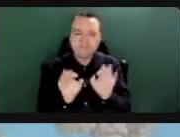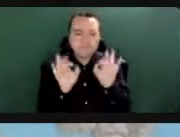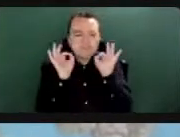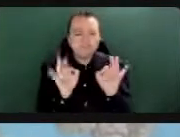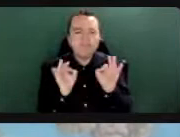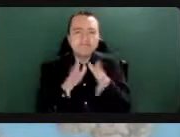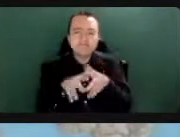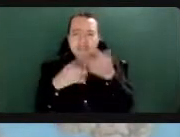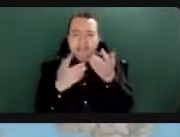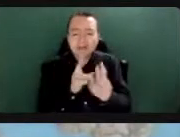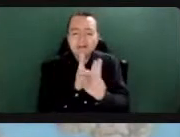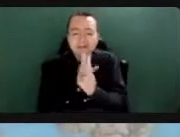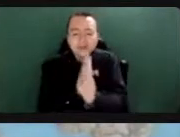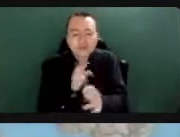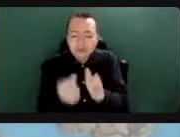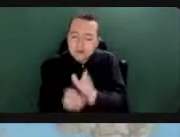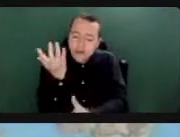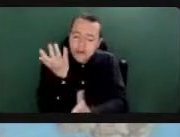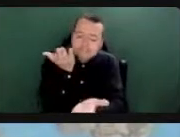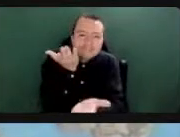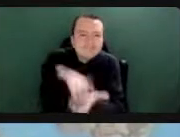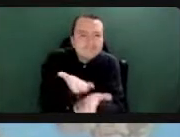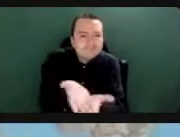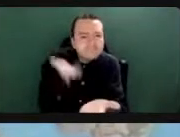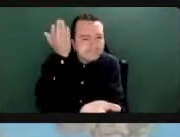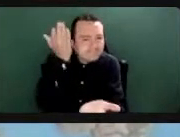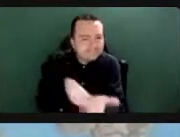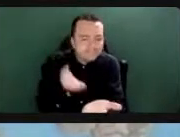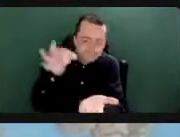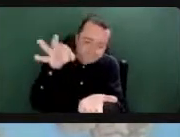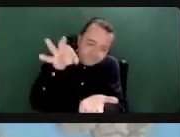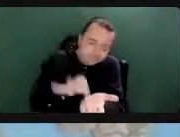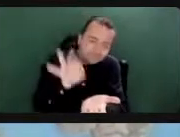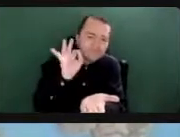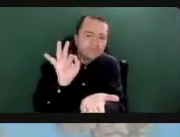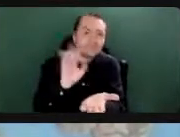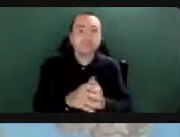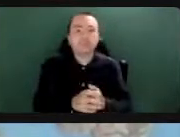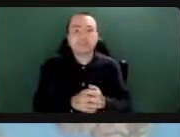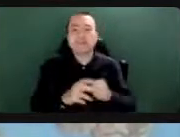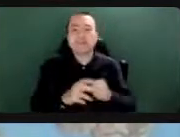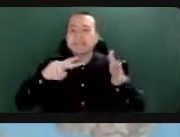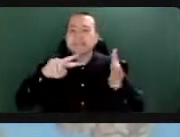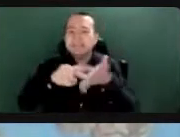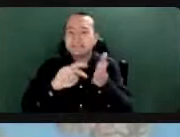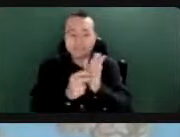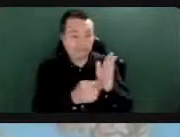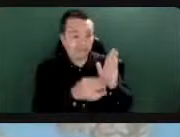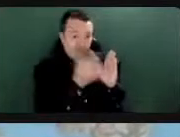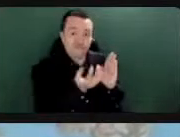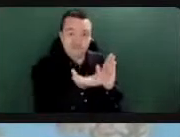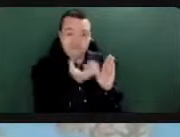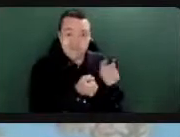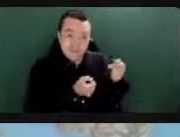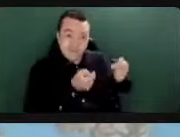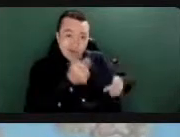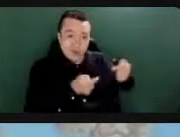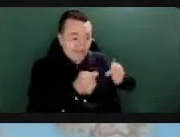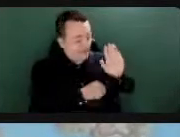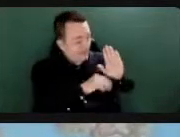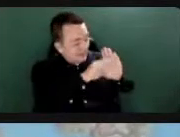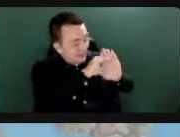verdadero, práctico, cómo se traducen las políticas, los planes,